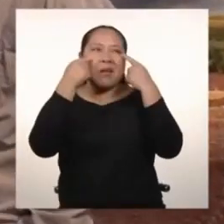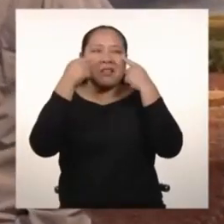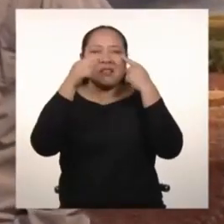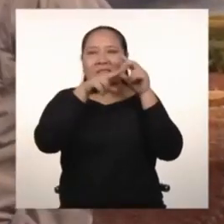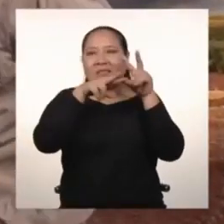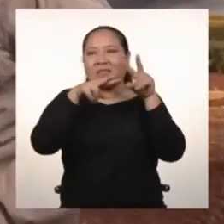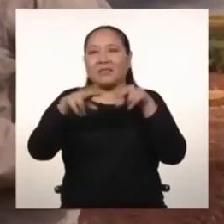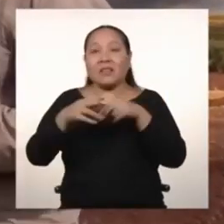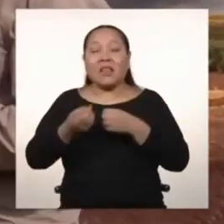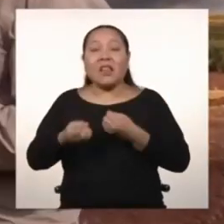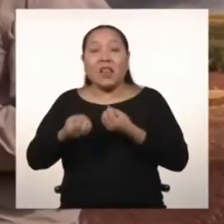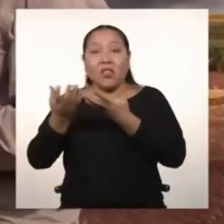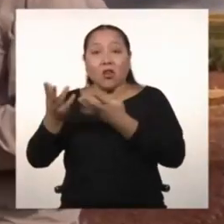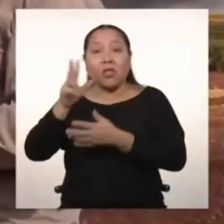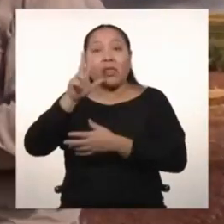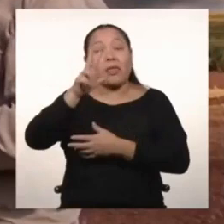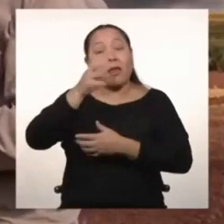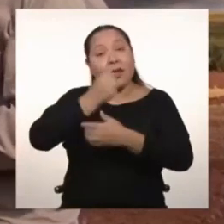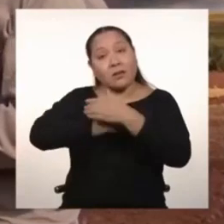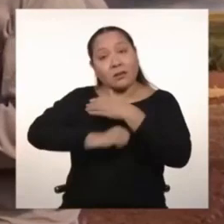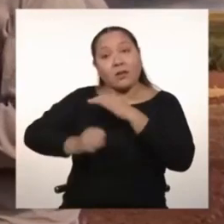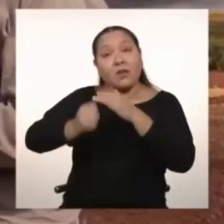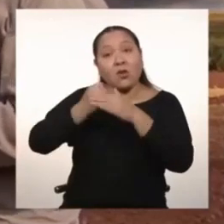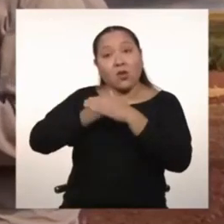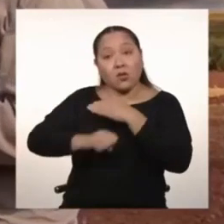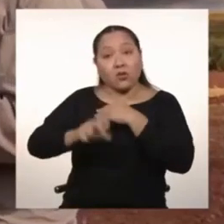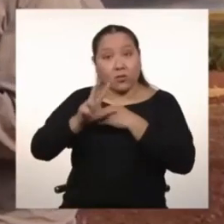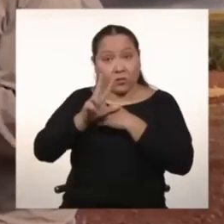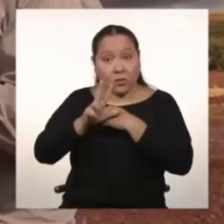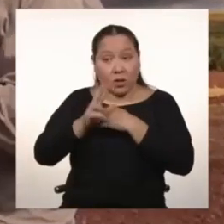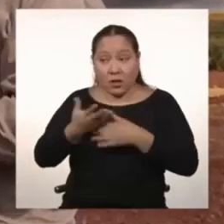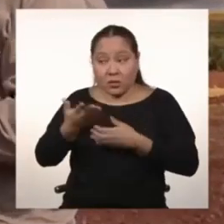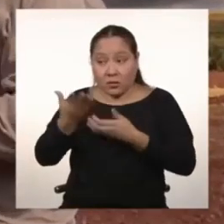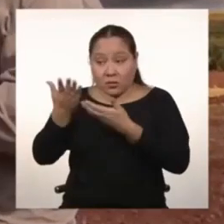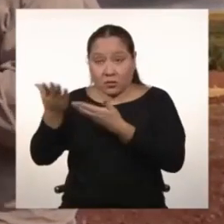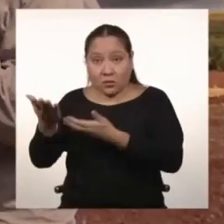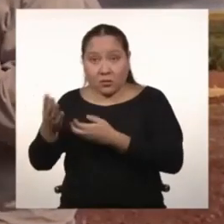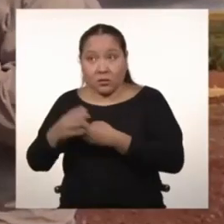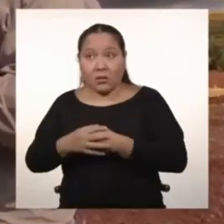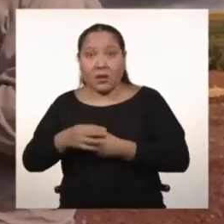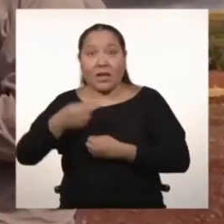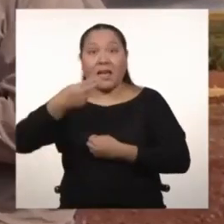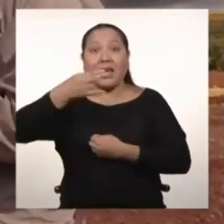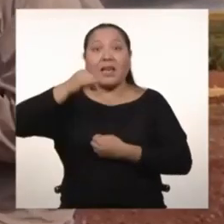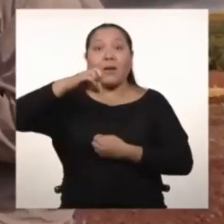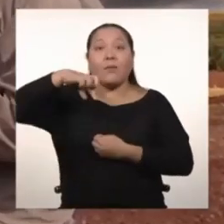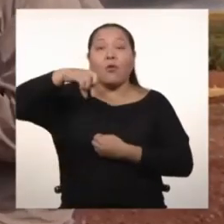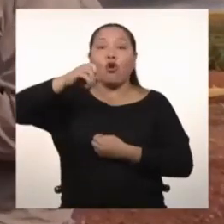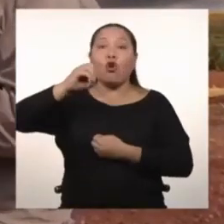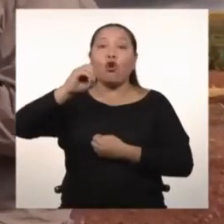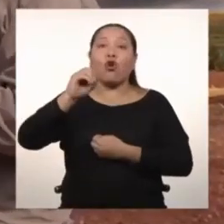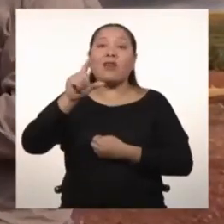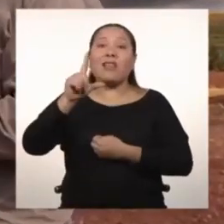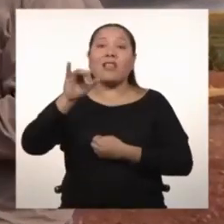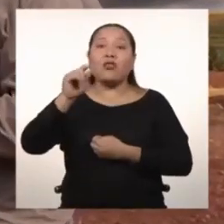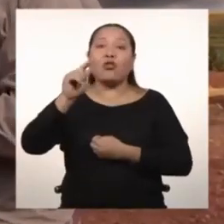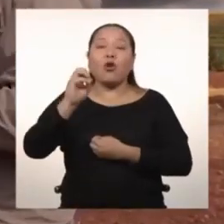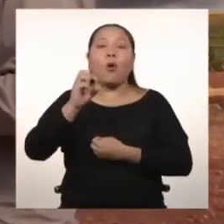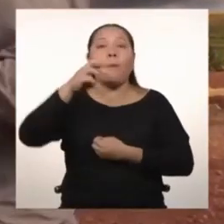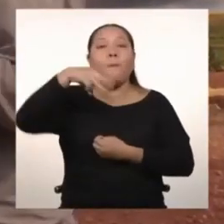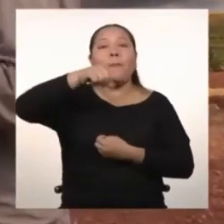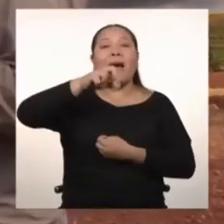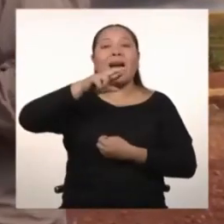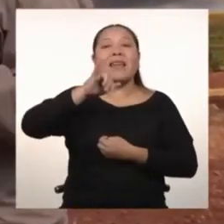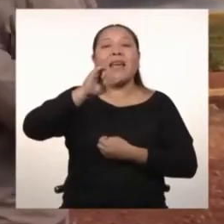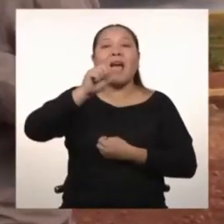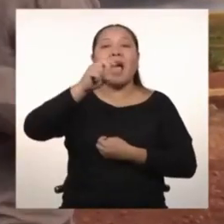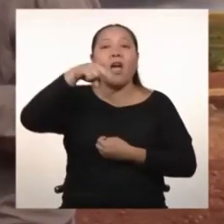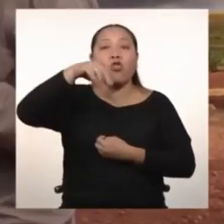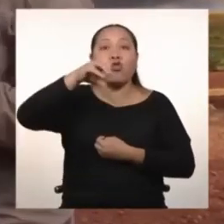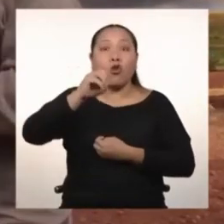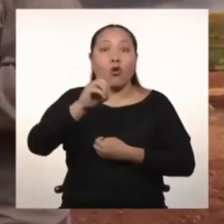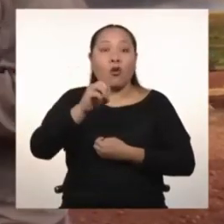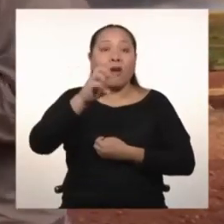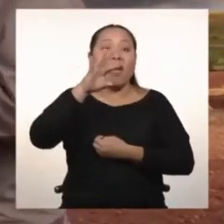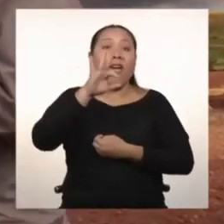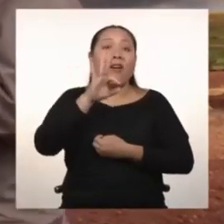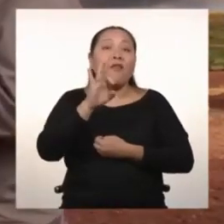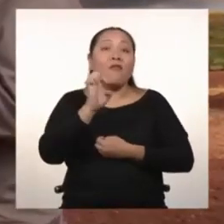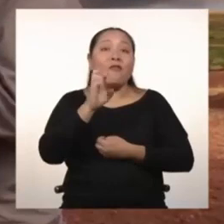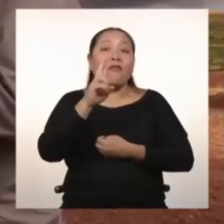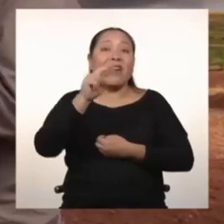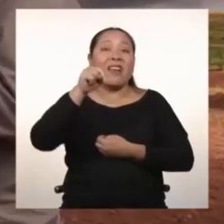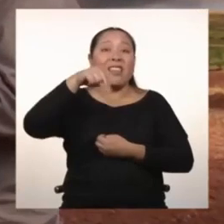Micaela le dio 3 hijos a Túpac Amaru: Hipólito, Mariano y Fernando. De alguna manera